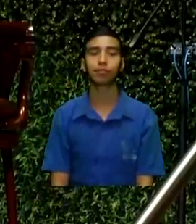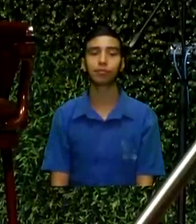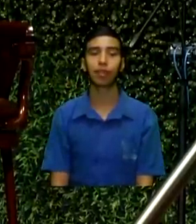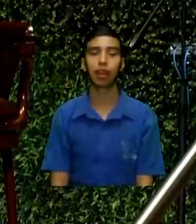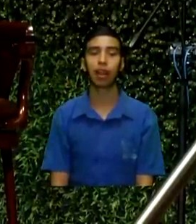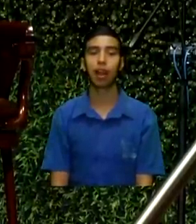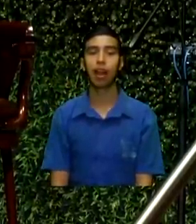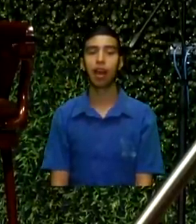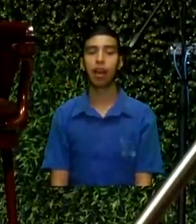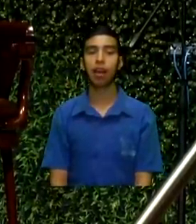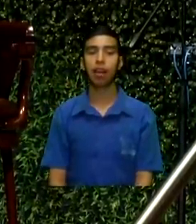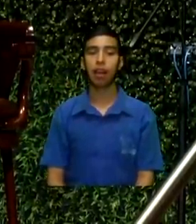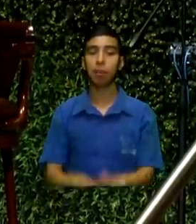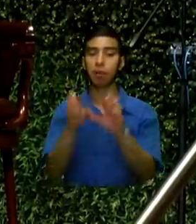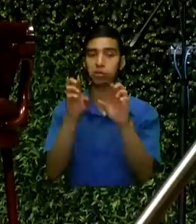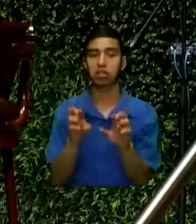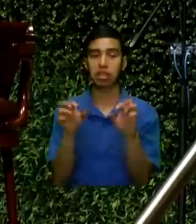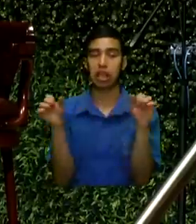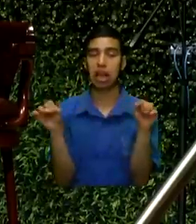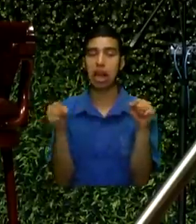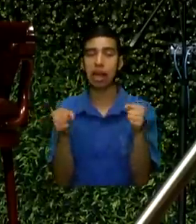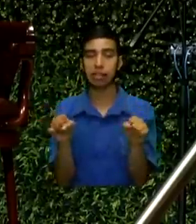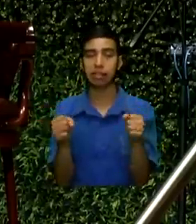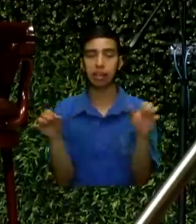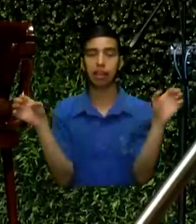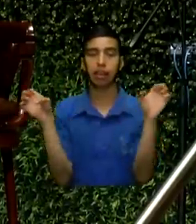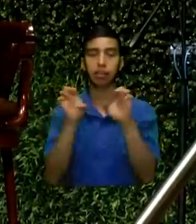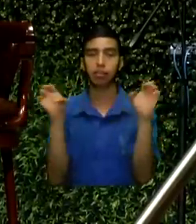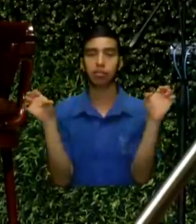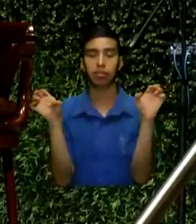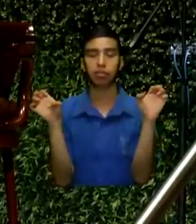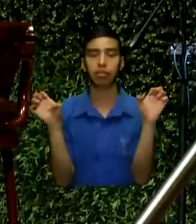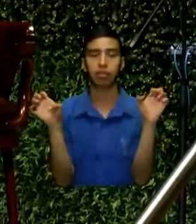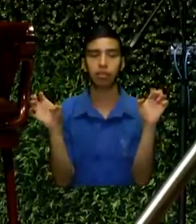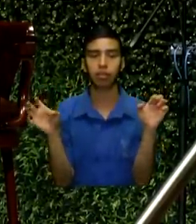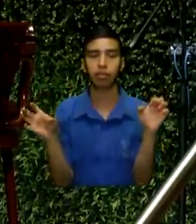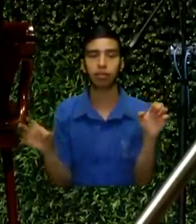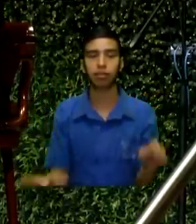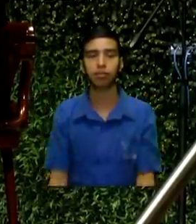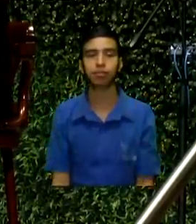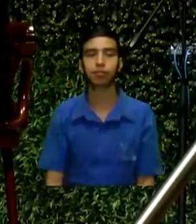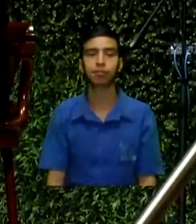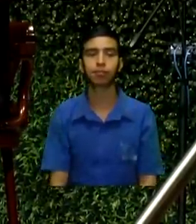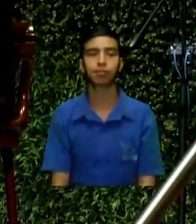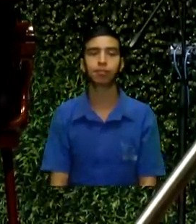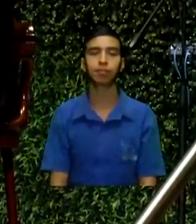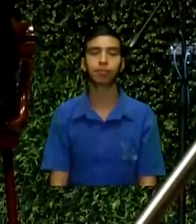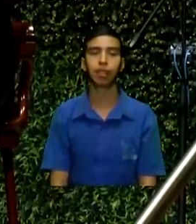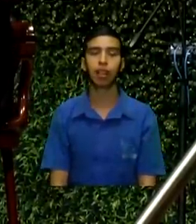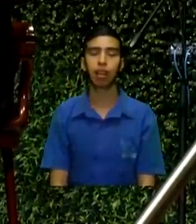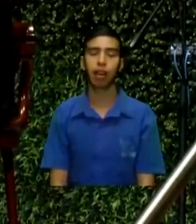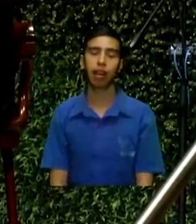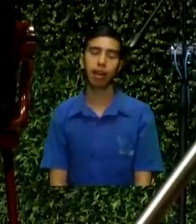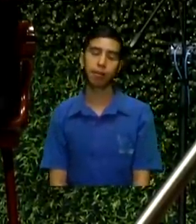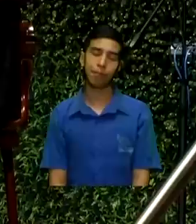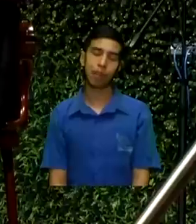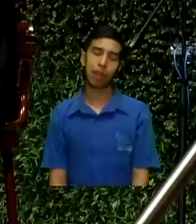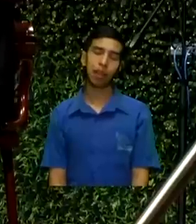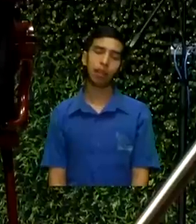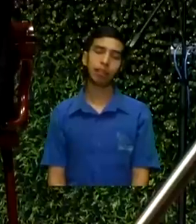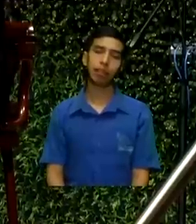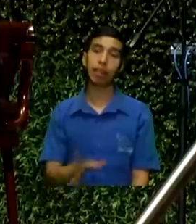atleta tiene sus reglas y por último, el labrador que trabaja debe ser el primero en recibir la parte de los frutos, su parte de los